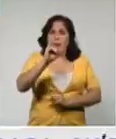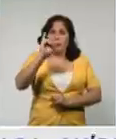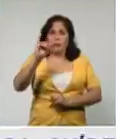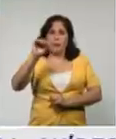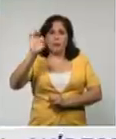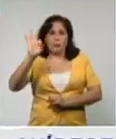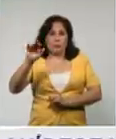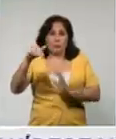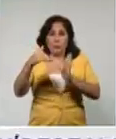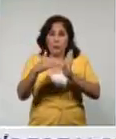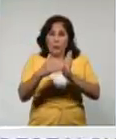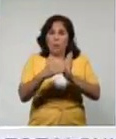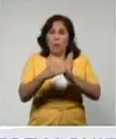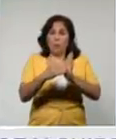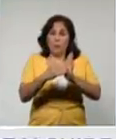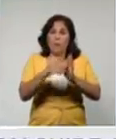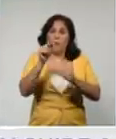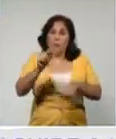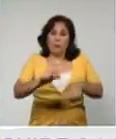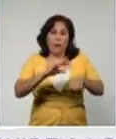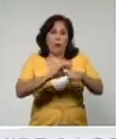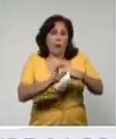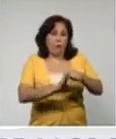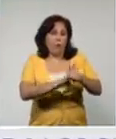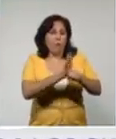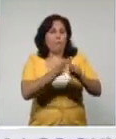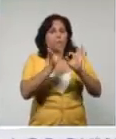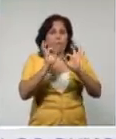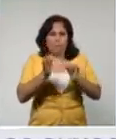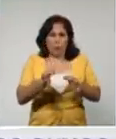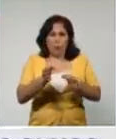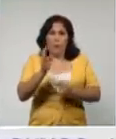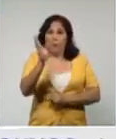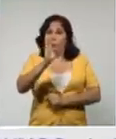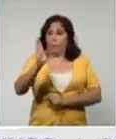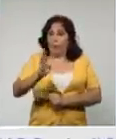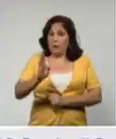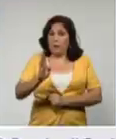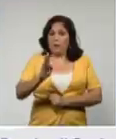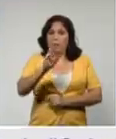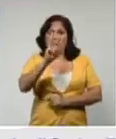5.668.000 casos confirmados, Brasil con